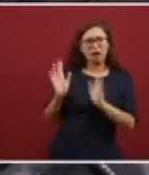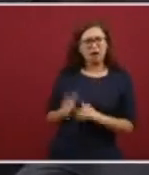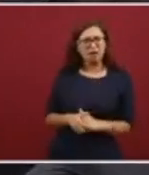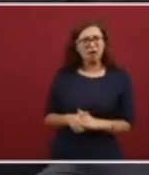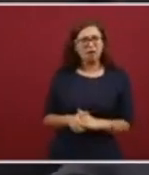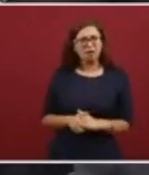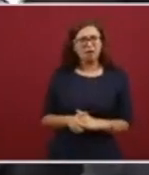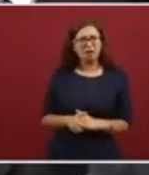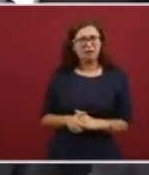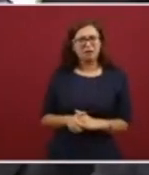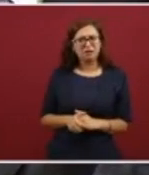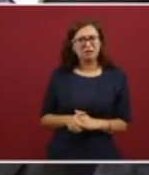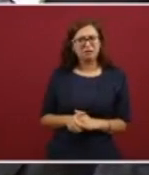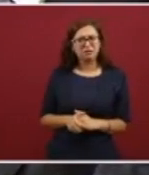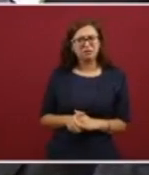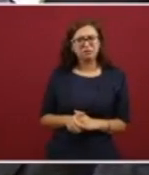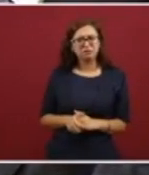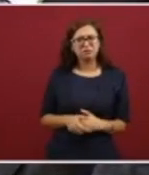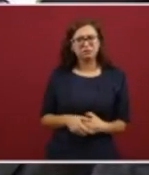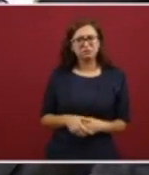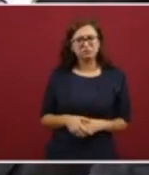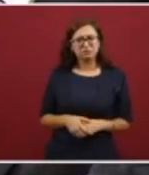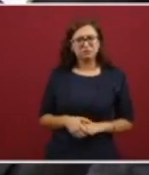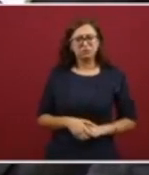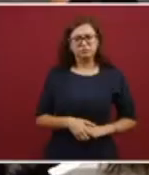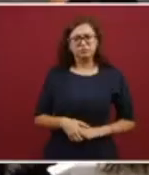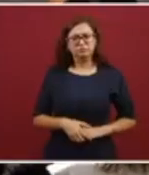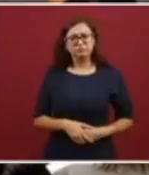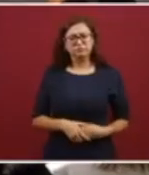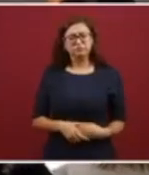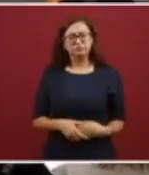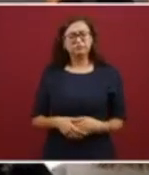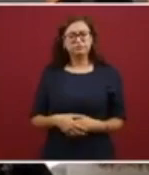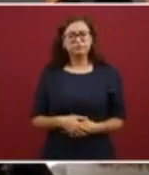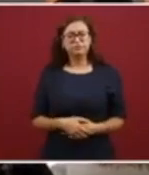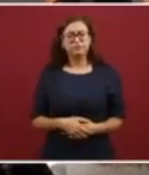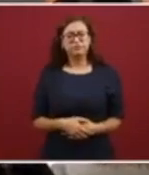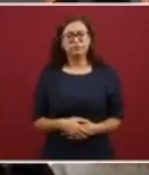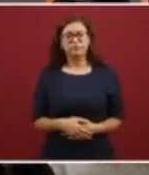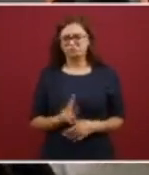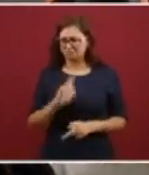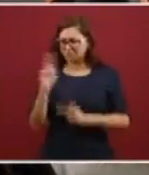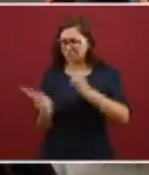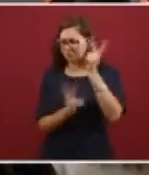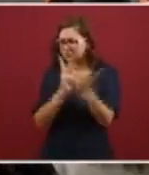Se hizo una encuesta, alguien me comentaba, y los opositores